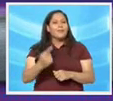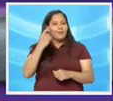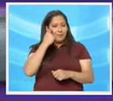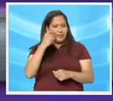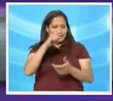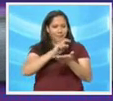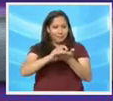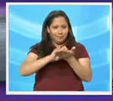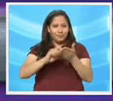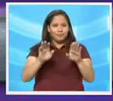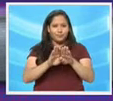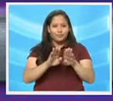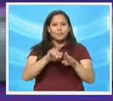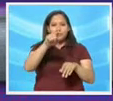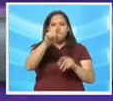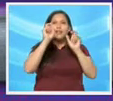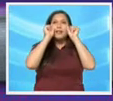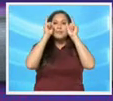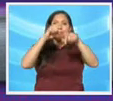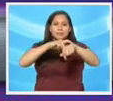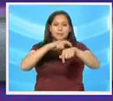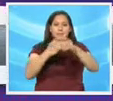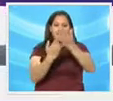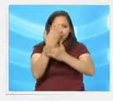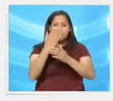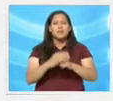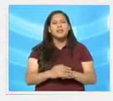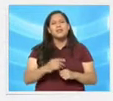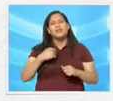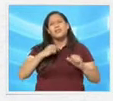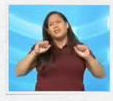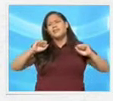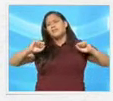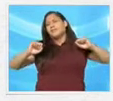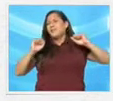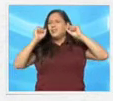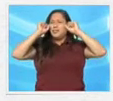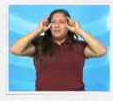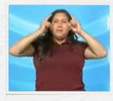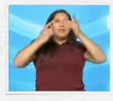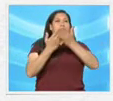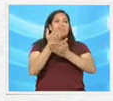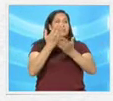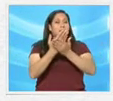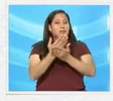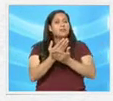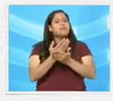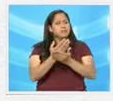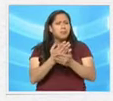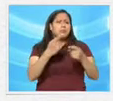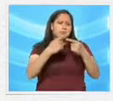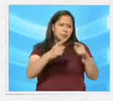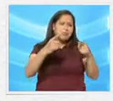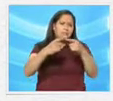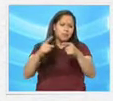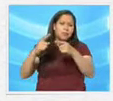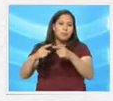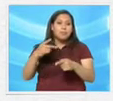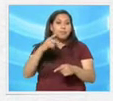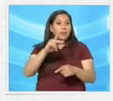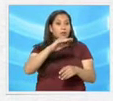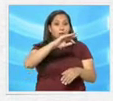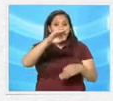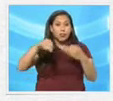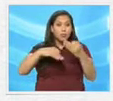Ibargüengoitia de levantarse temprano. Dice, los efectos de madrugar son de muchas índoles, pero todos ellos corrosivos